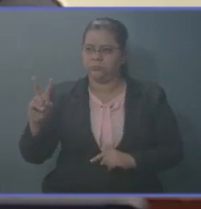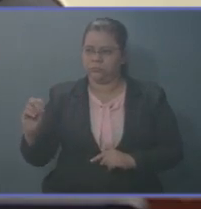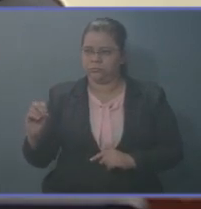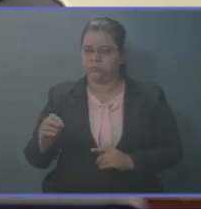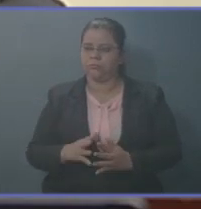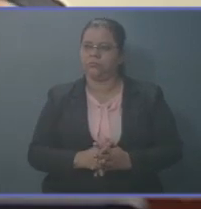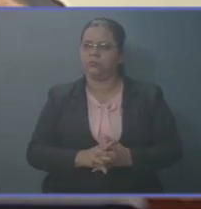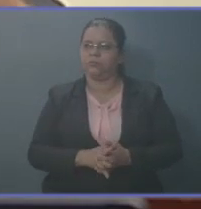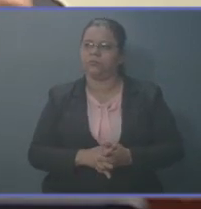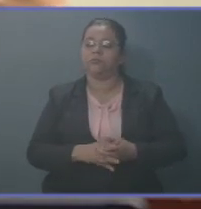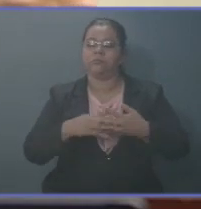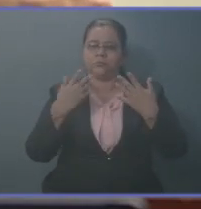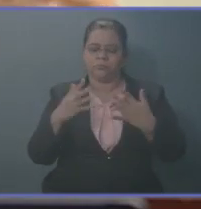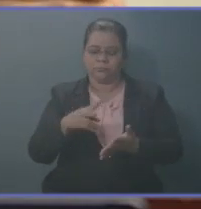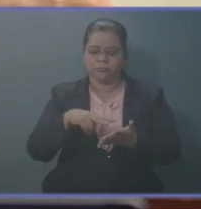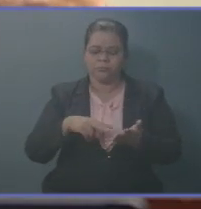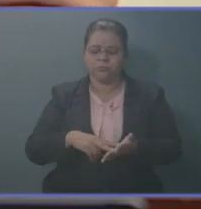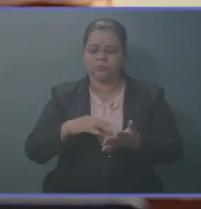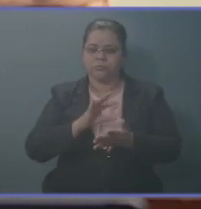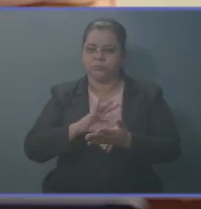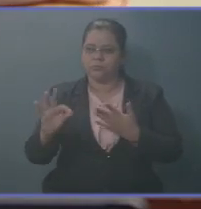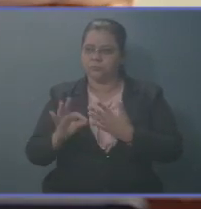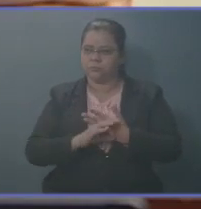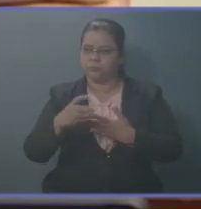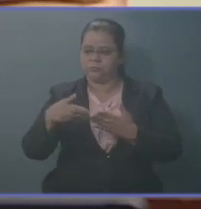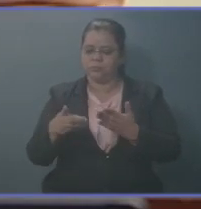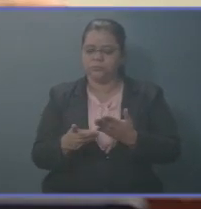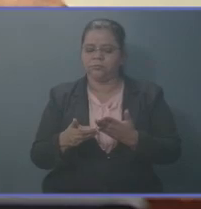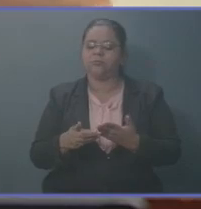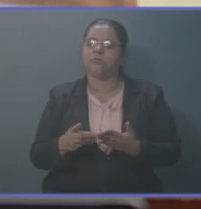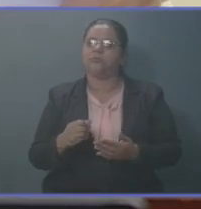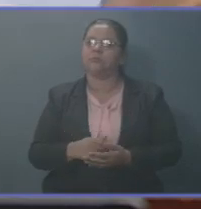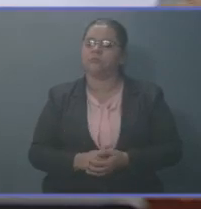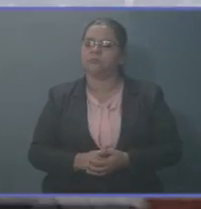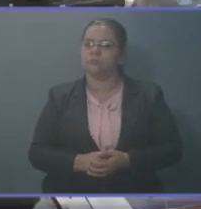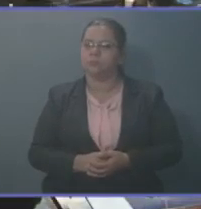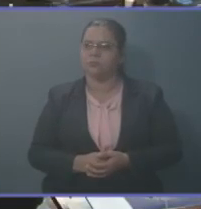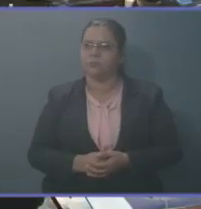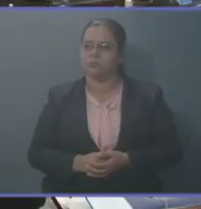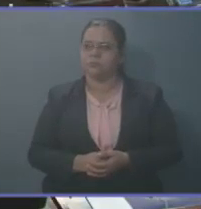2020. Leída la iniciativa y el respectivo decreto, señor presidente.